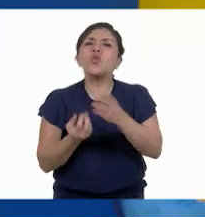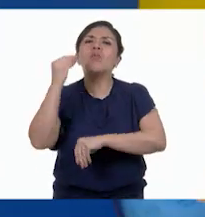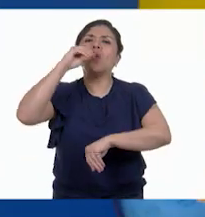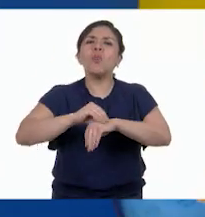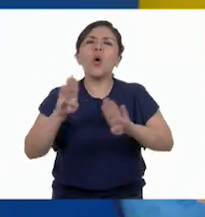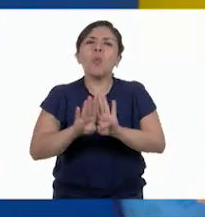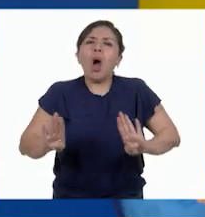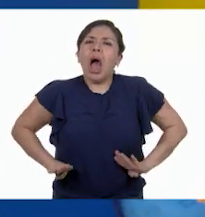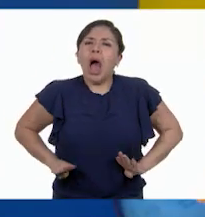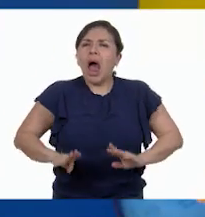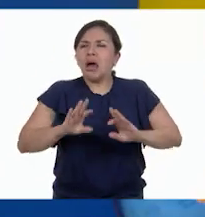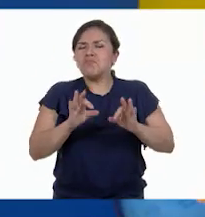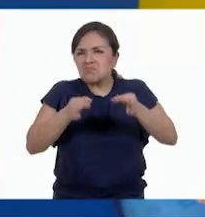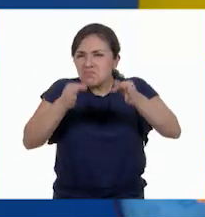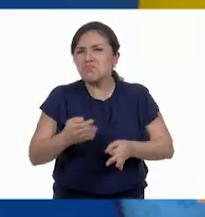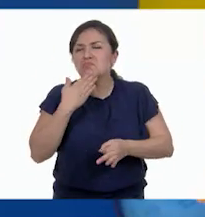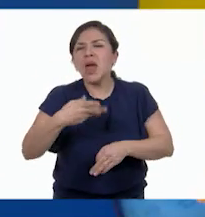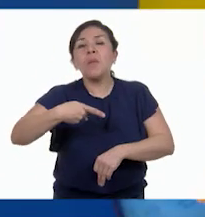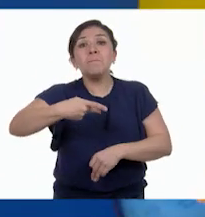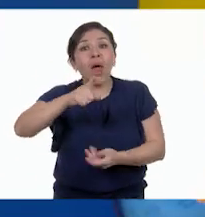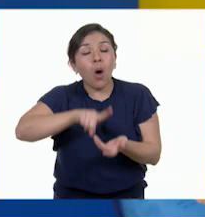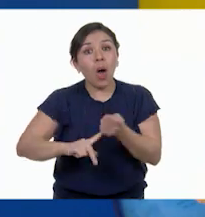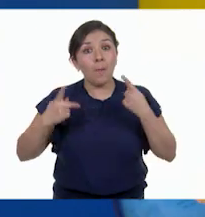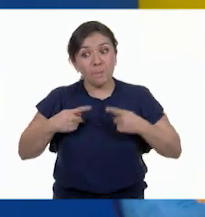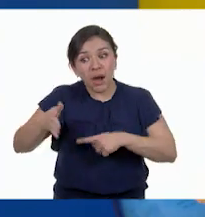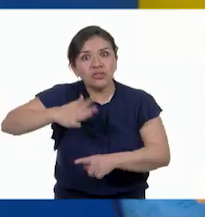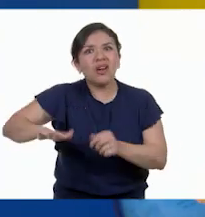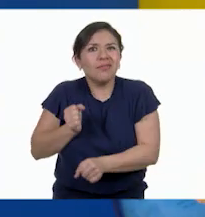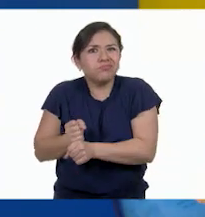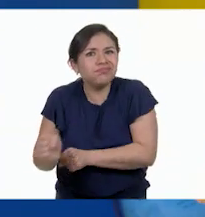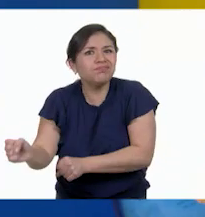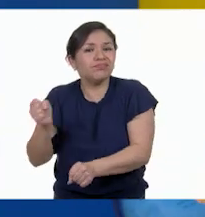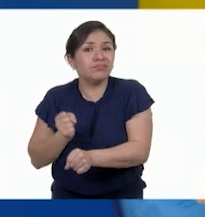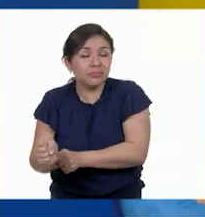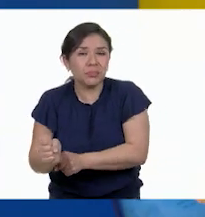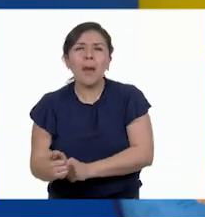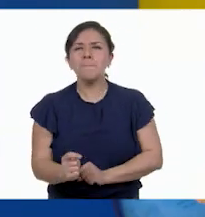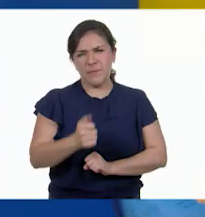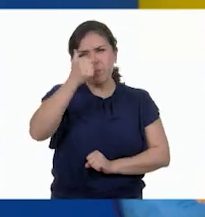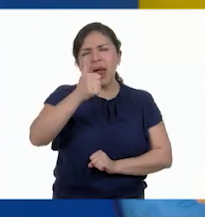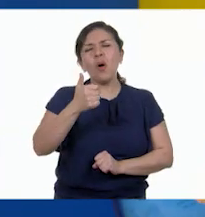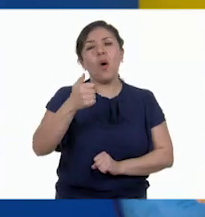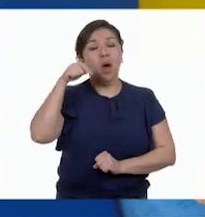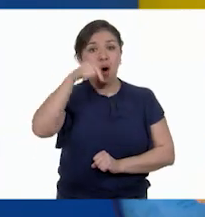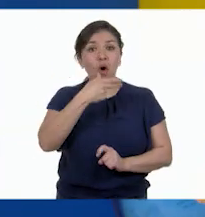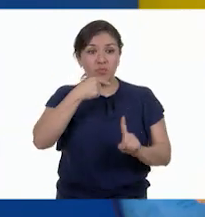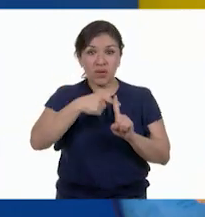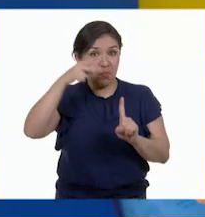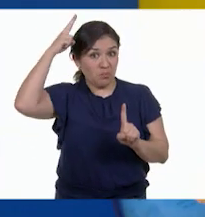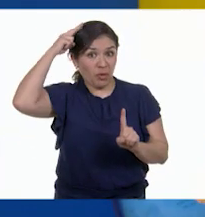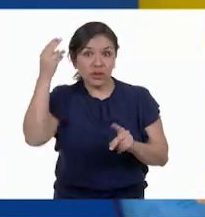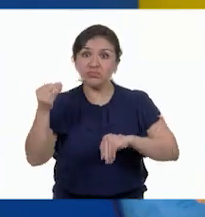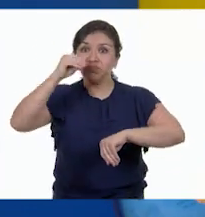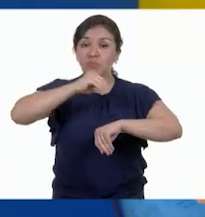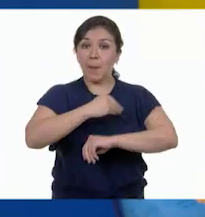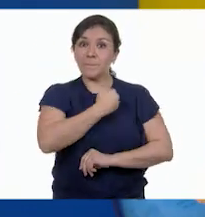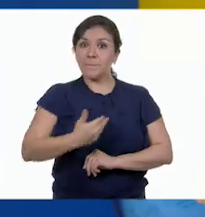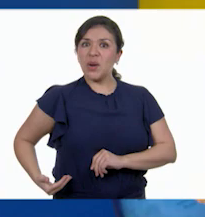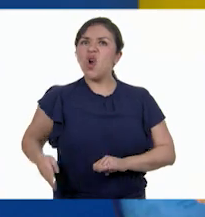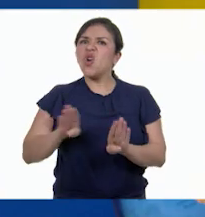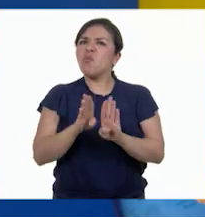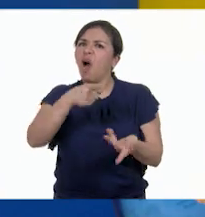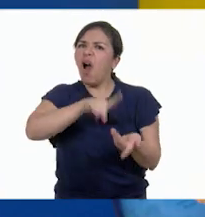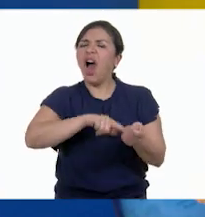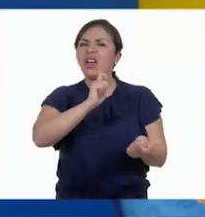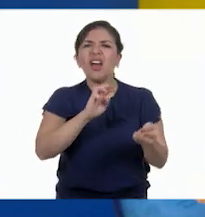política, pero la población sufrió una violenta represión. En un inicio, Porfirio Díaz subió al poder como un